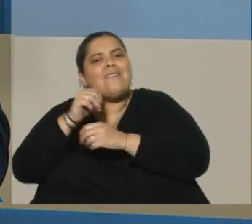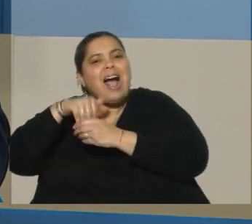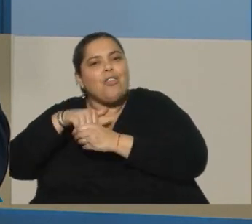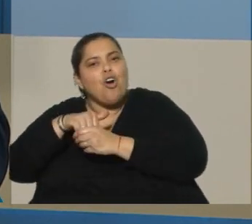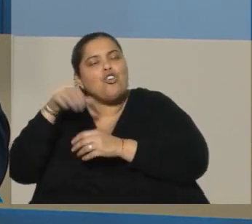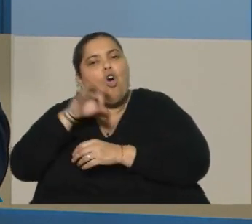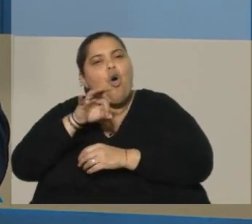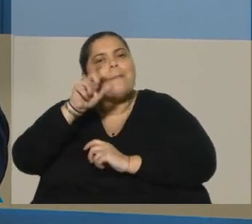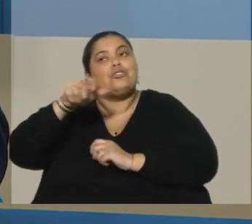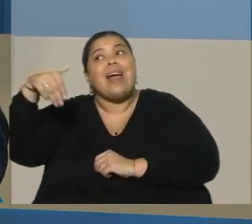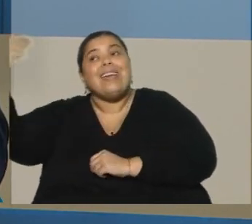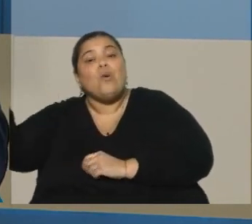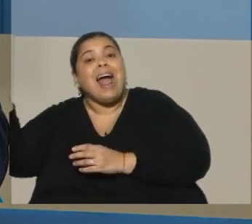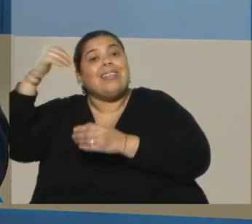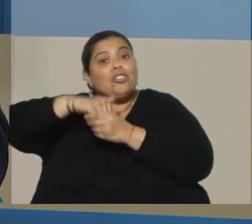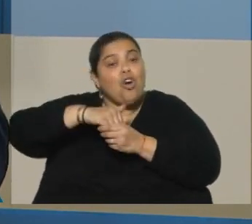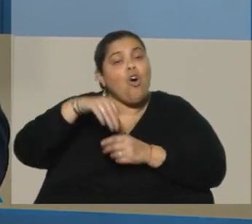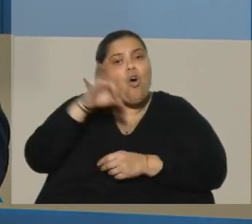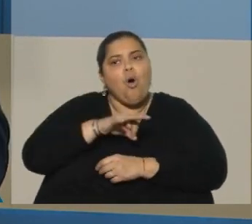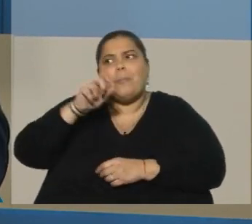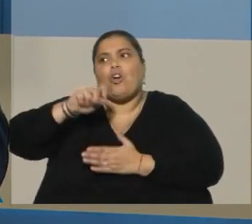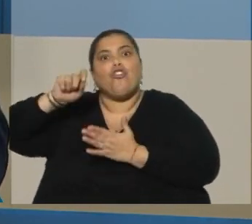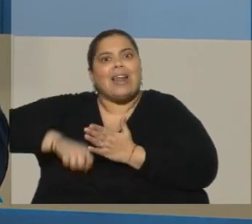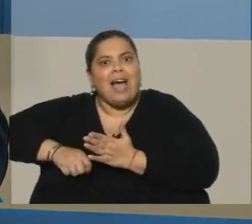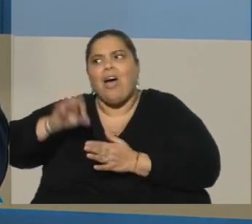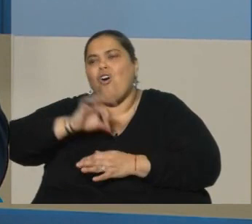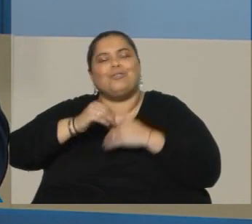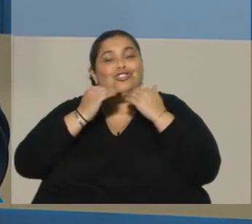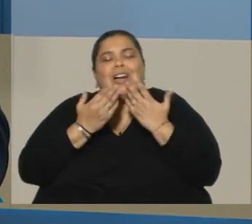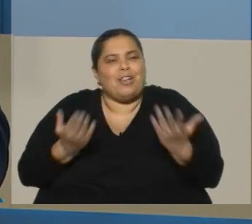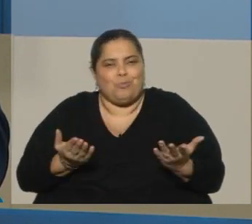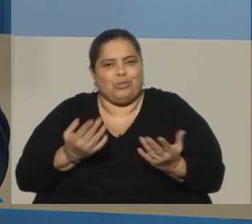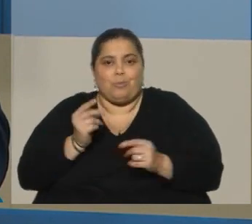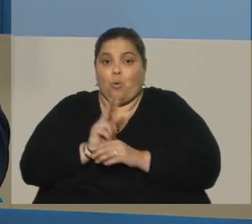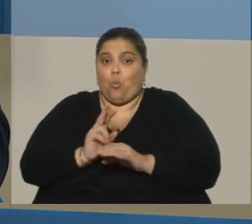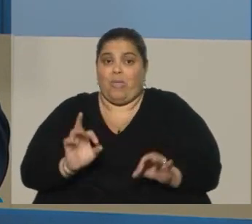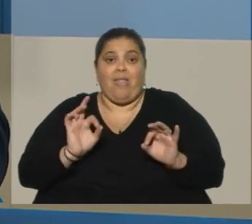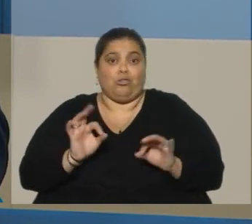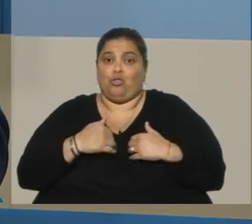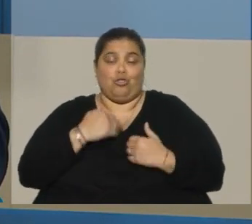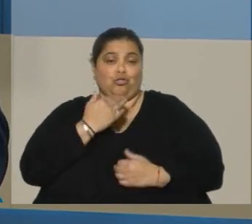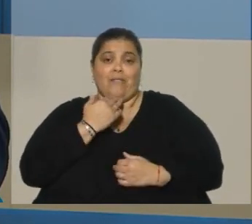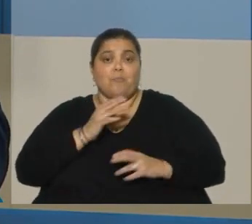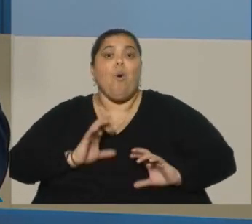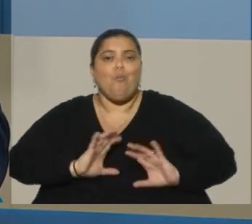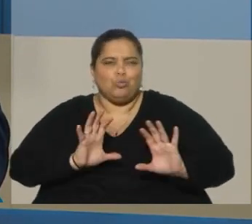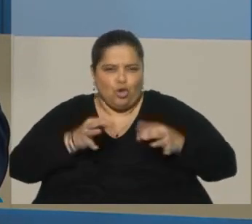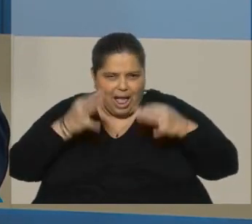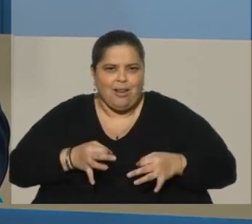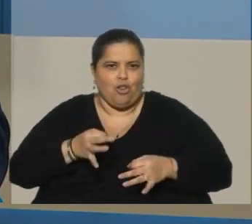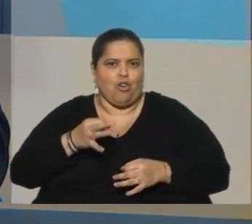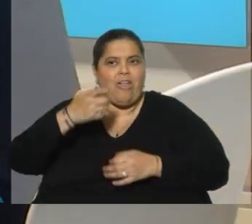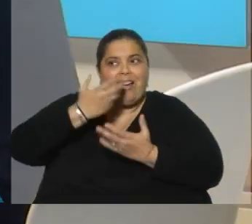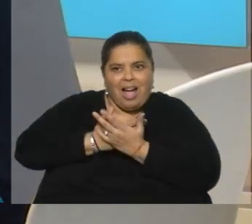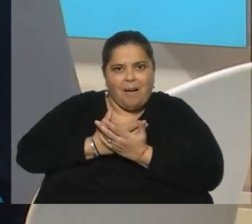una persona de afuera o de un contratista. Claro. Hay que ser muy cuidadosos, no tenemos indicios de que sea alguien, algún funcionario de ANCAP. Uh-huh.